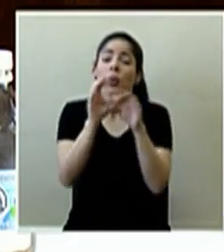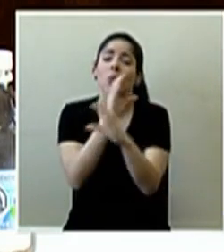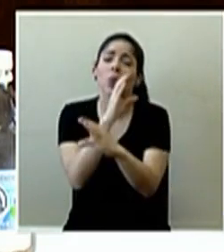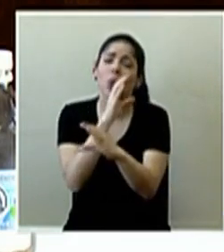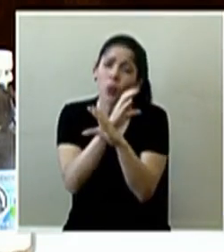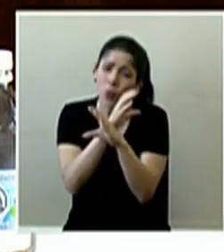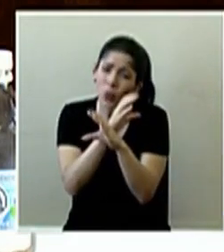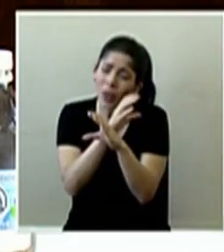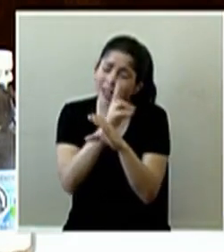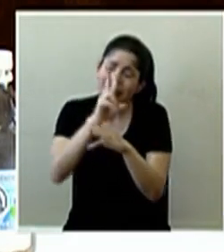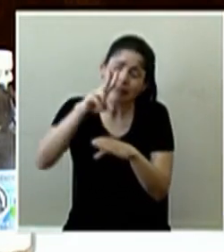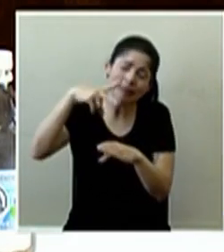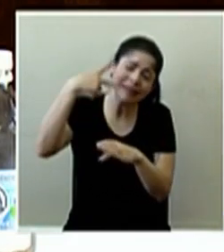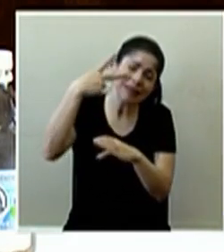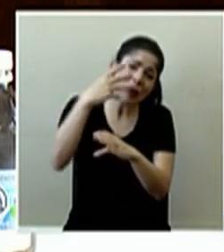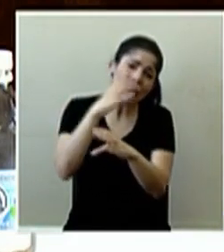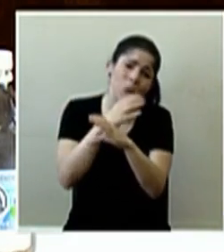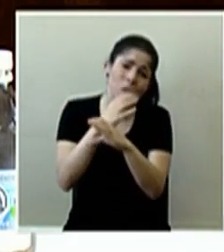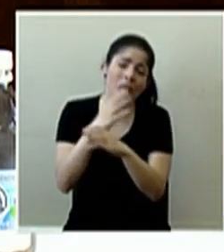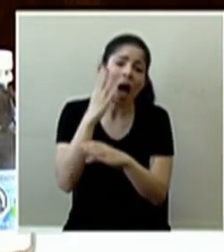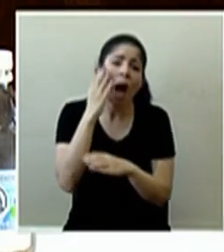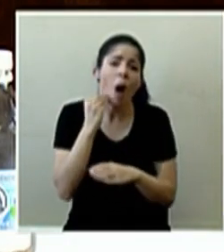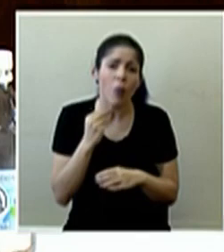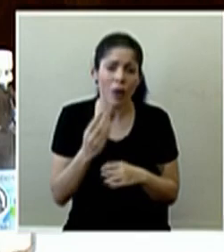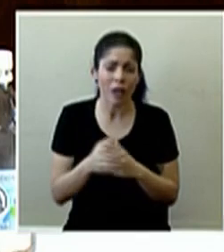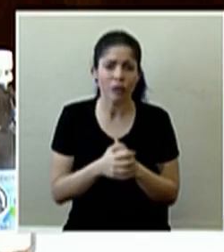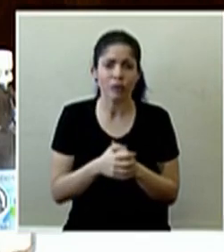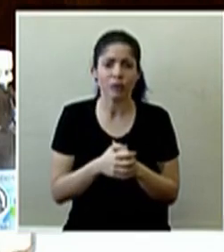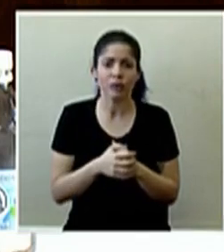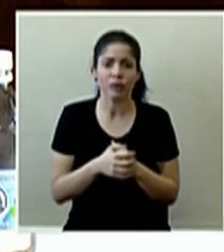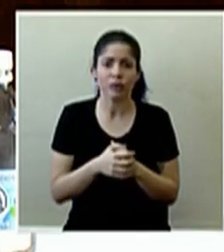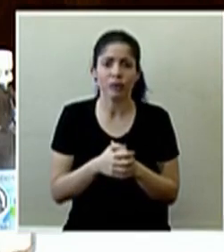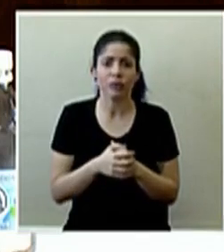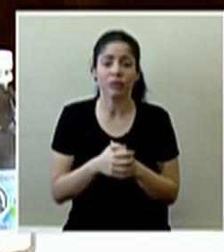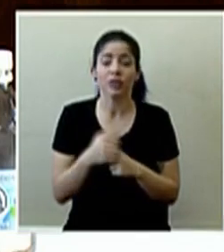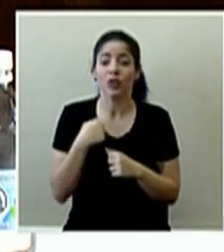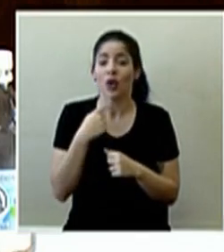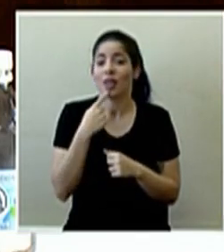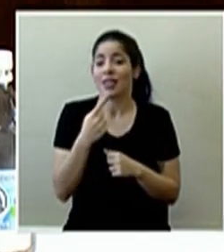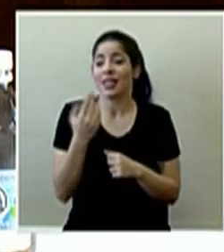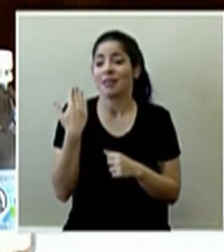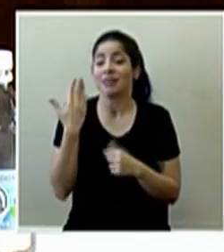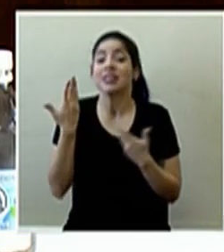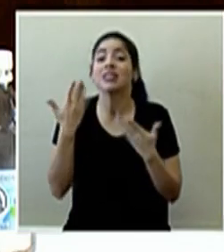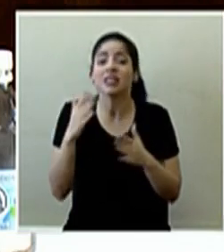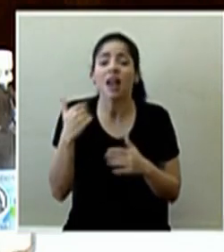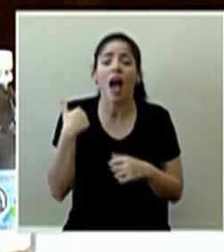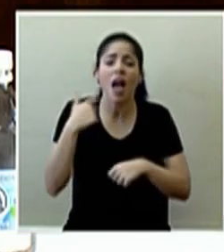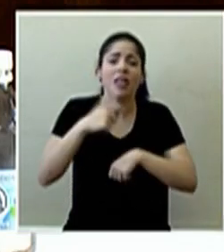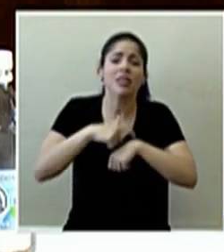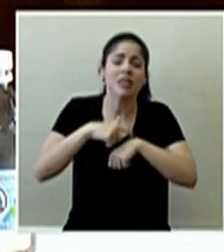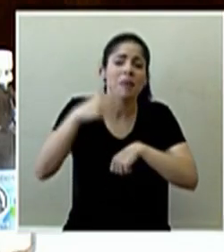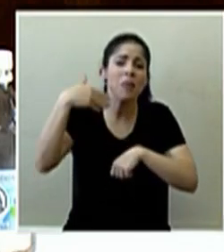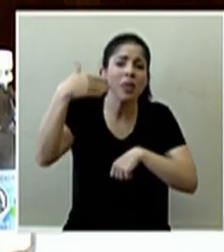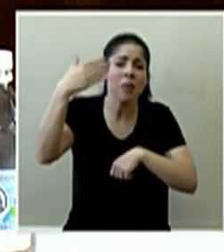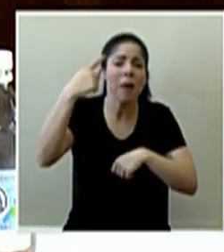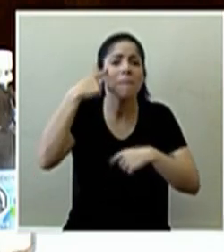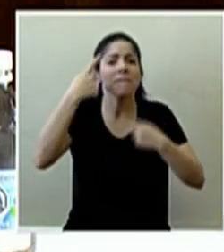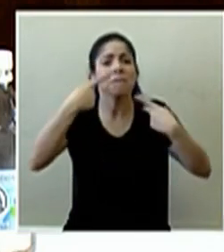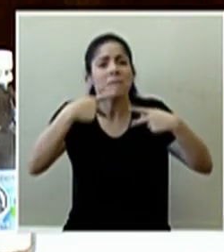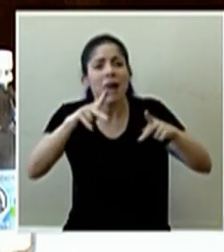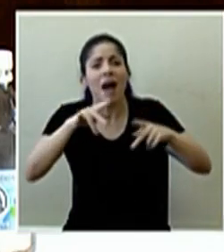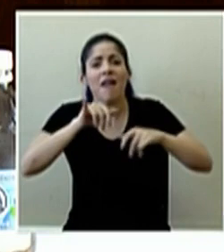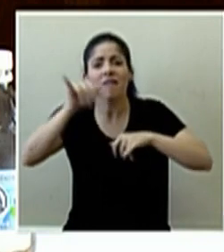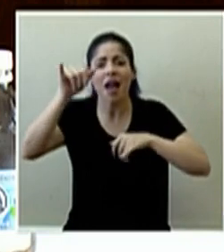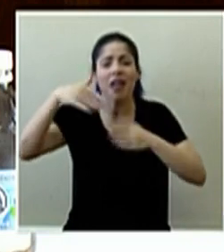cuidar y cuidar a nuestros abuelos. Le decía anteriormente, ya tendremos tiempo de pasear y